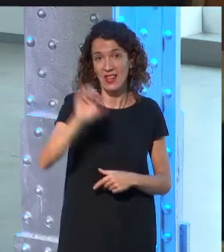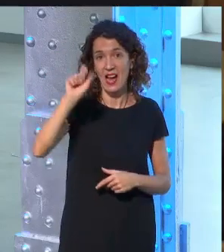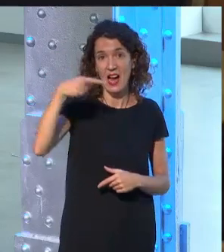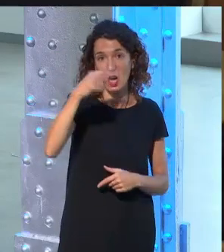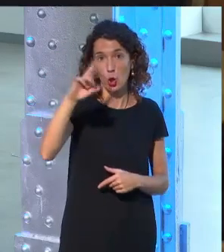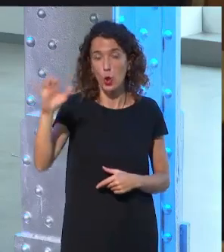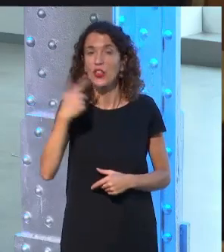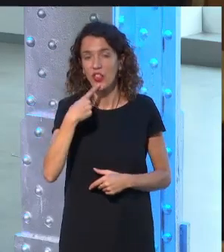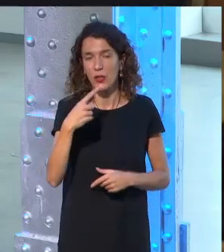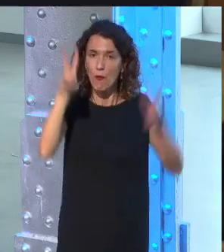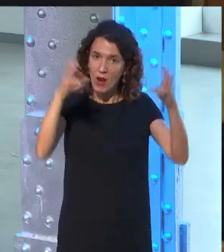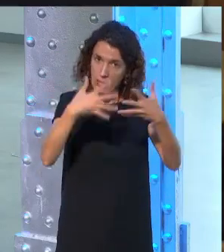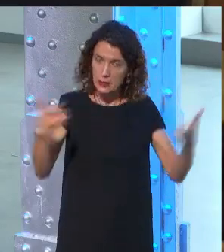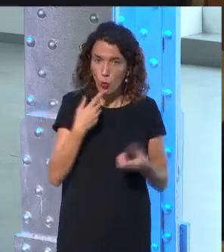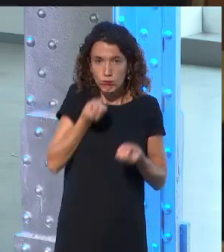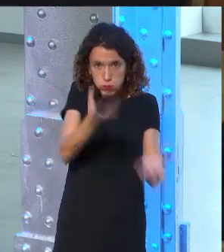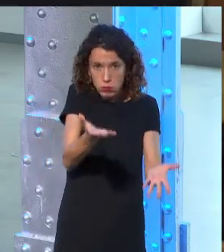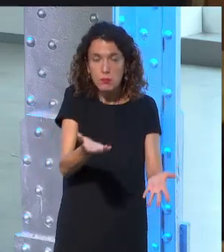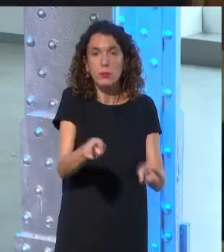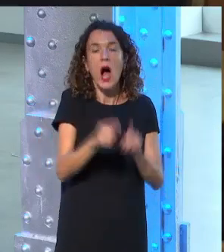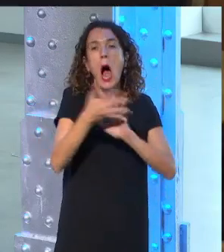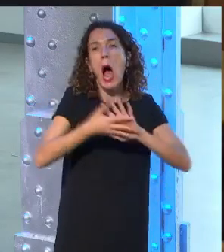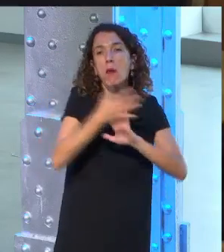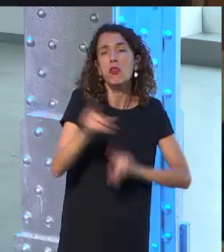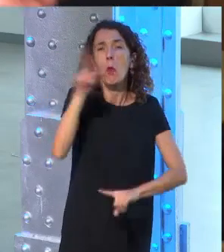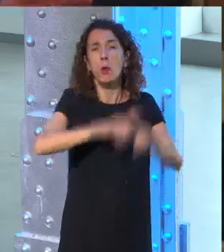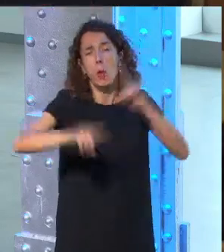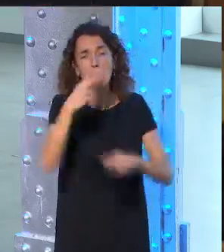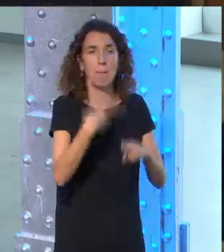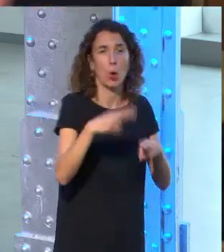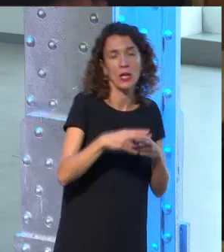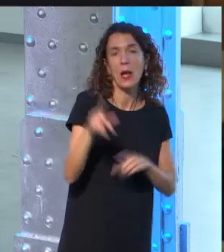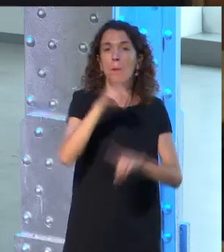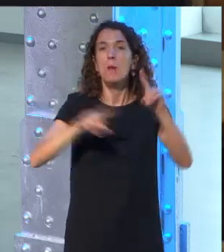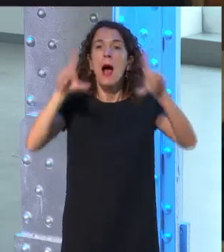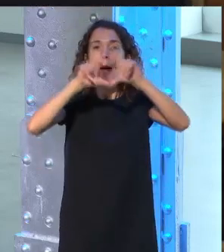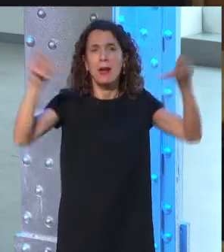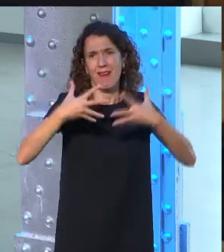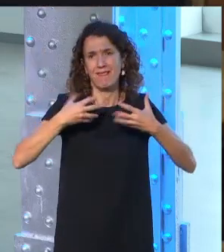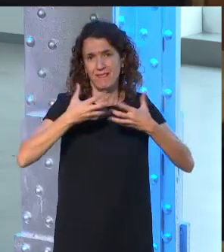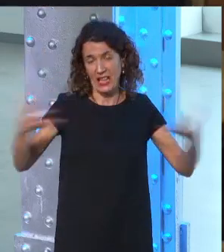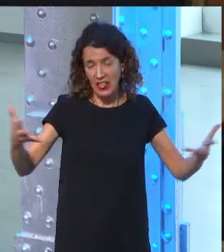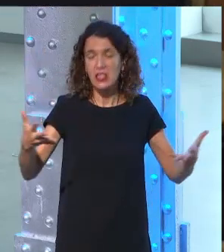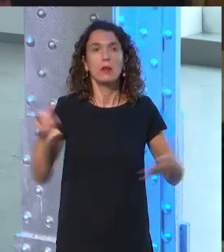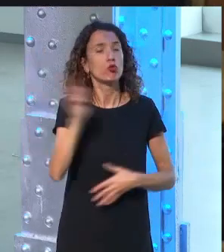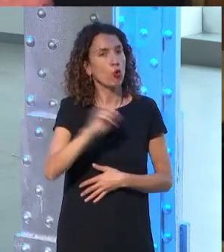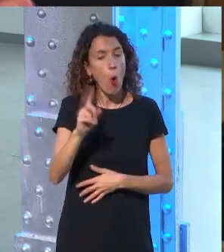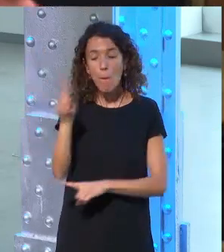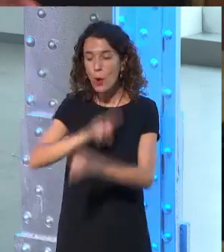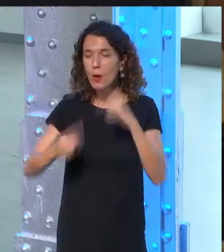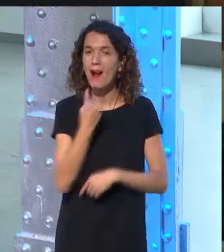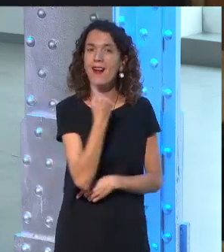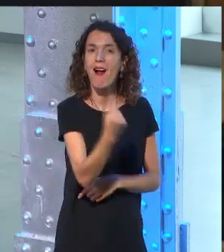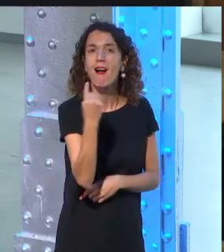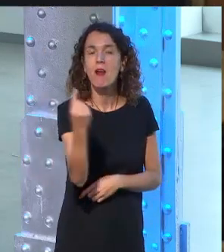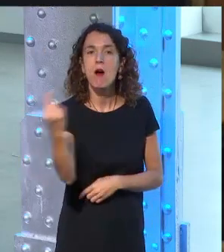que yo lo quiero lanzar. No estamos hablando de un problema de los políticos, de las multinacionales, no. Es un problema de cada uno